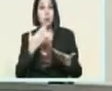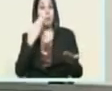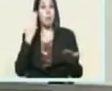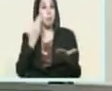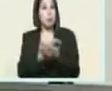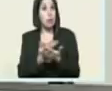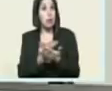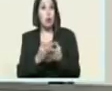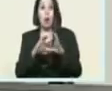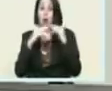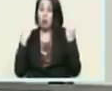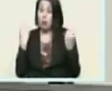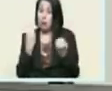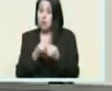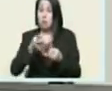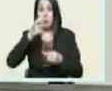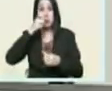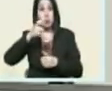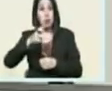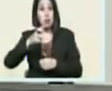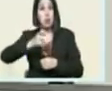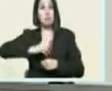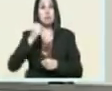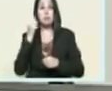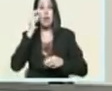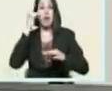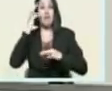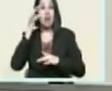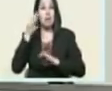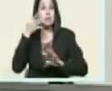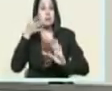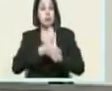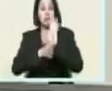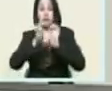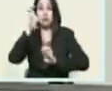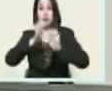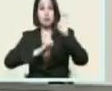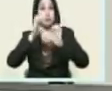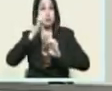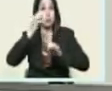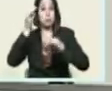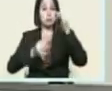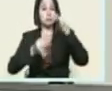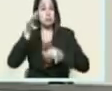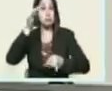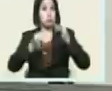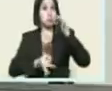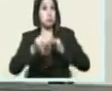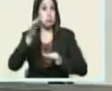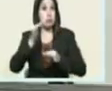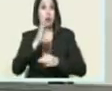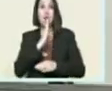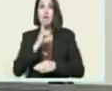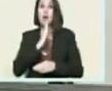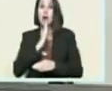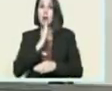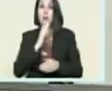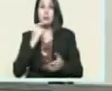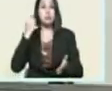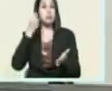Pido a los organismos encargados de la fiscalización y de la superintendencia de estos